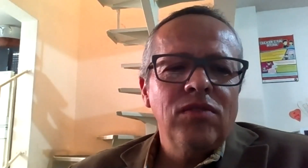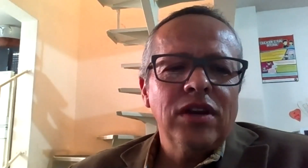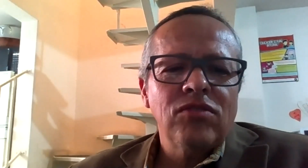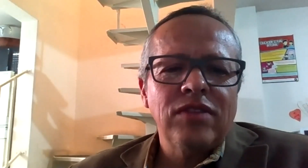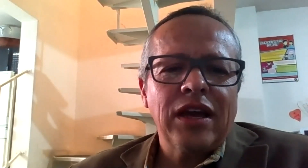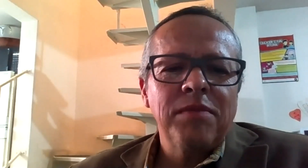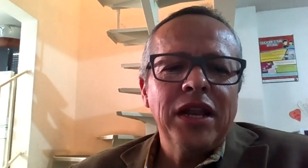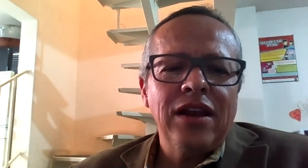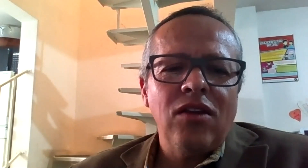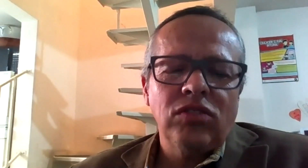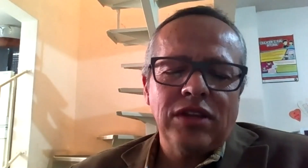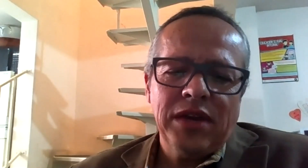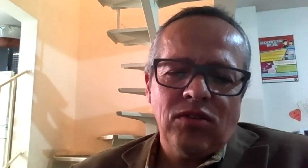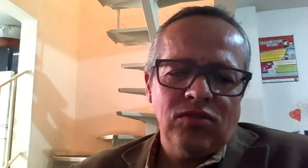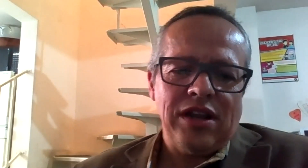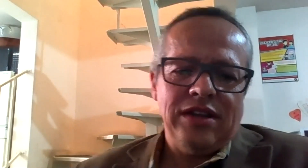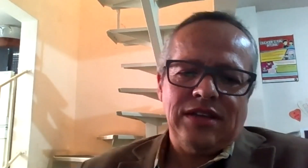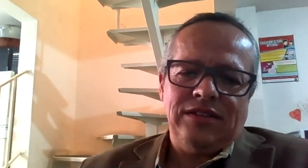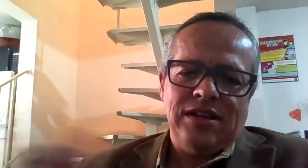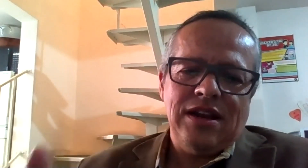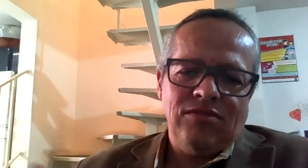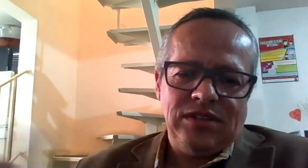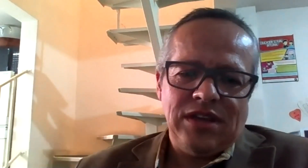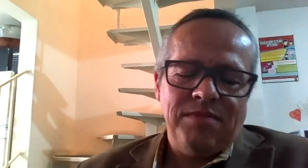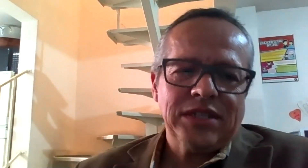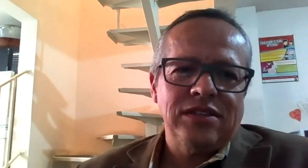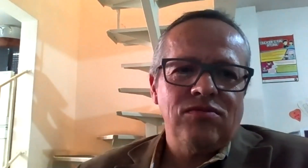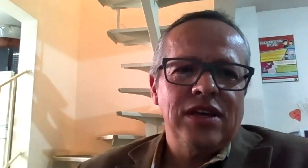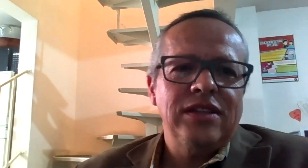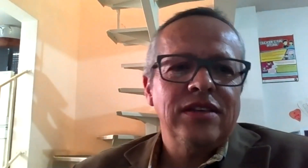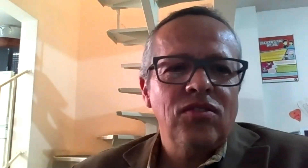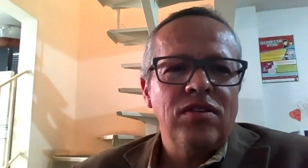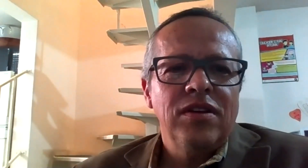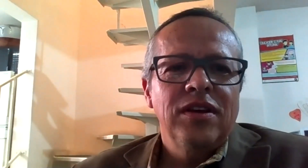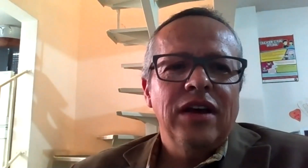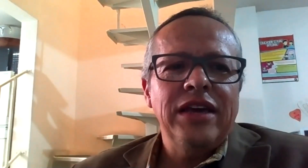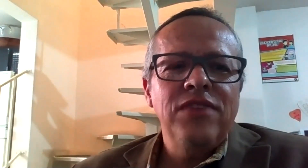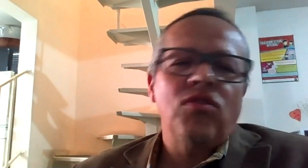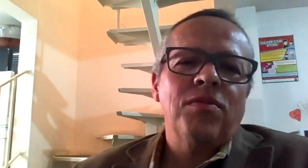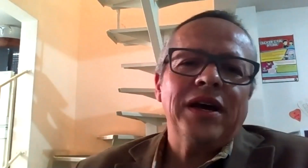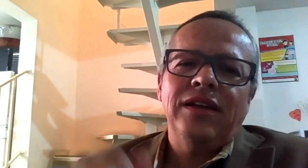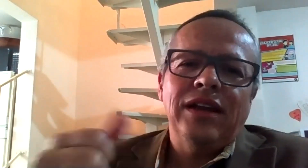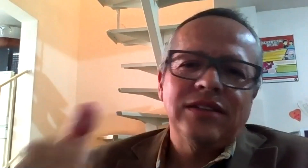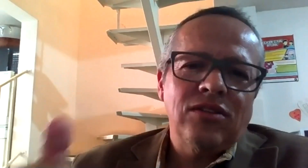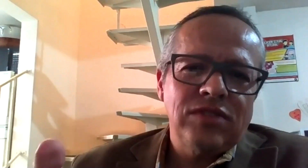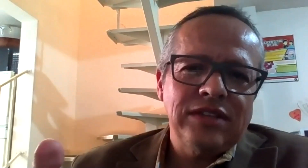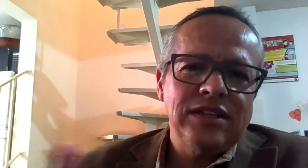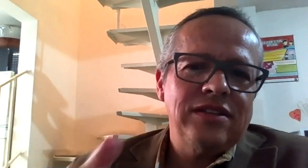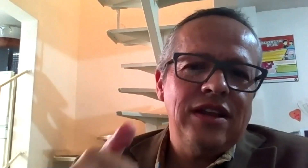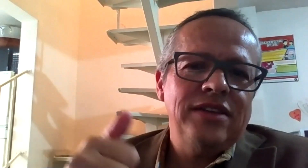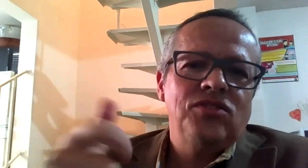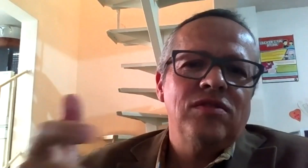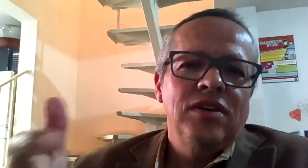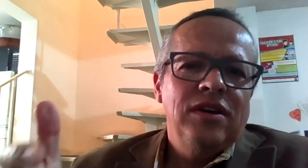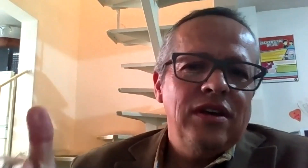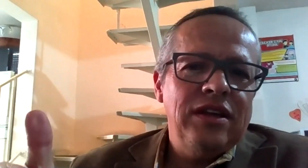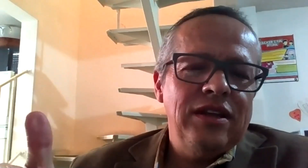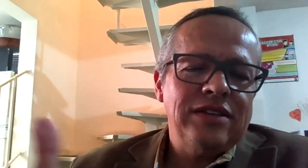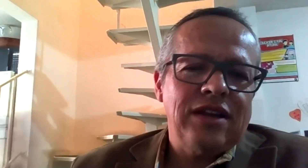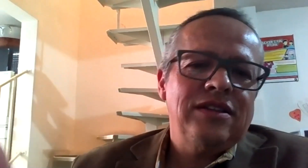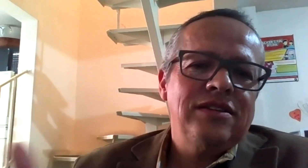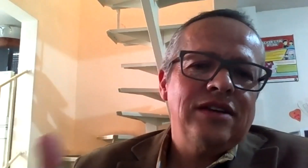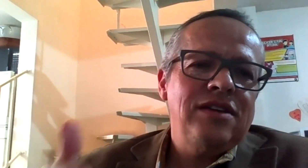Procedimientos Penales y toda la policía podría colaborar como policía de investigación. Hay quien dice que sí faltan algunas reformas legislativas,